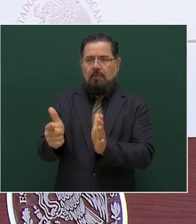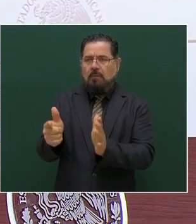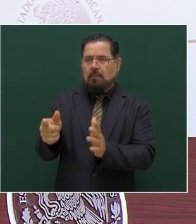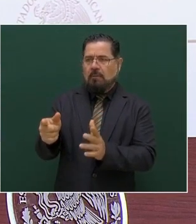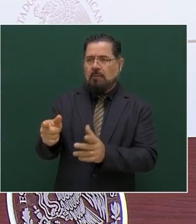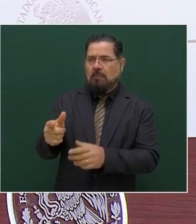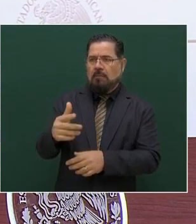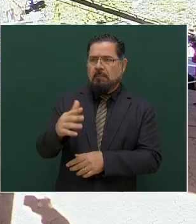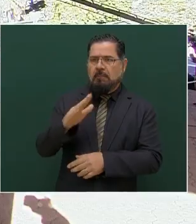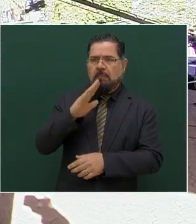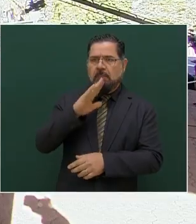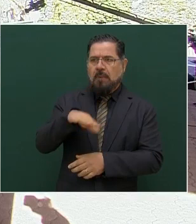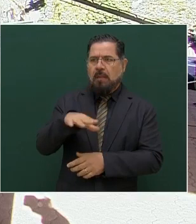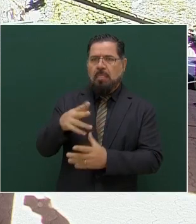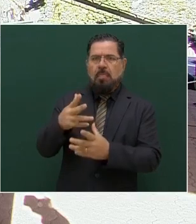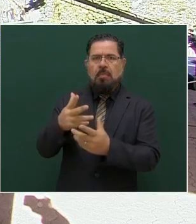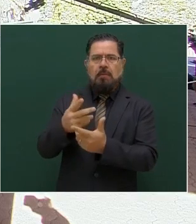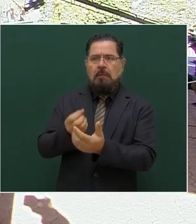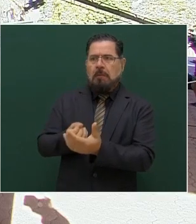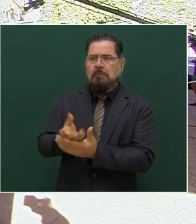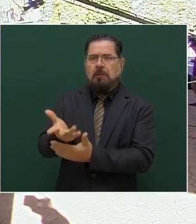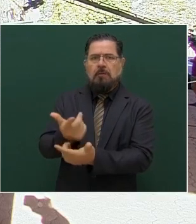Ahora, por ejemplo,